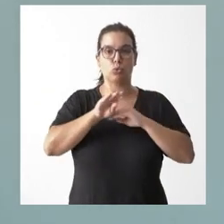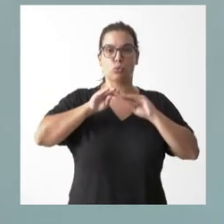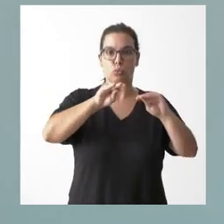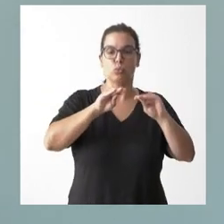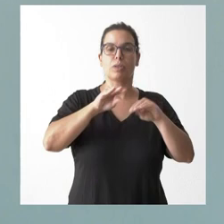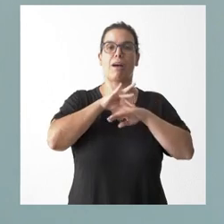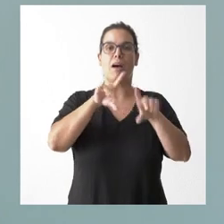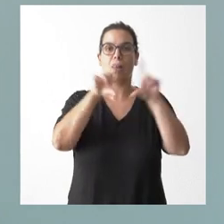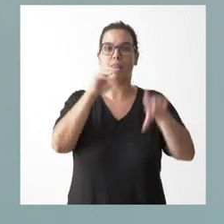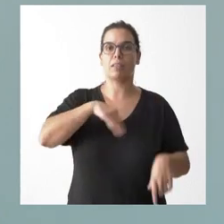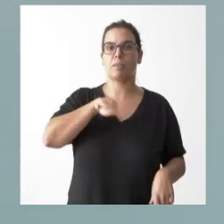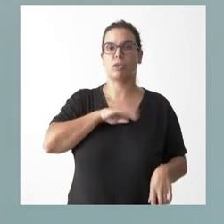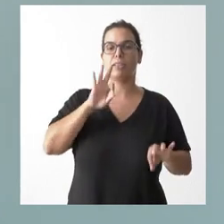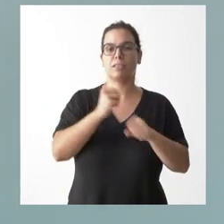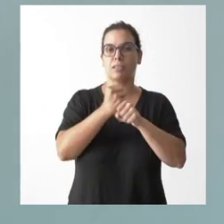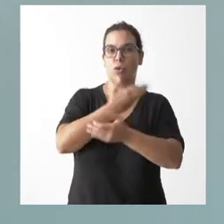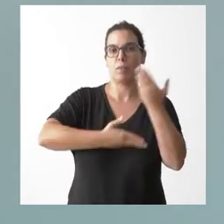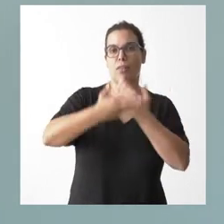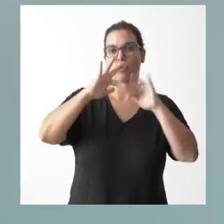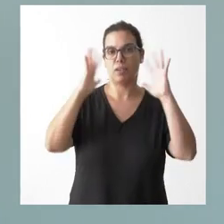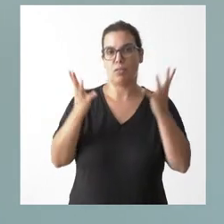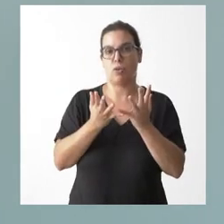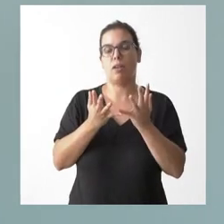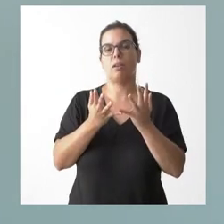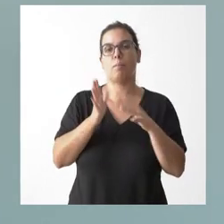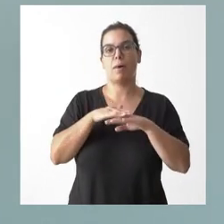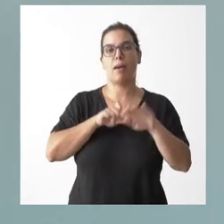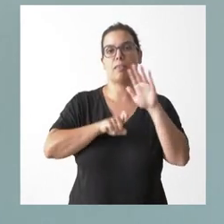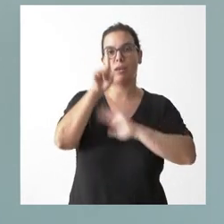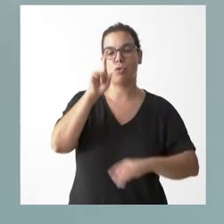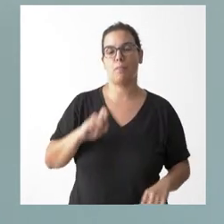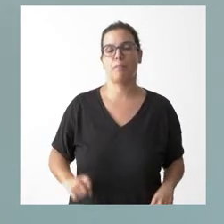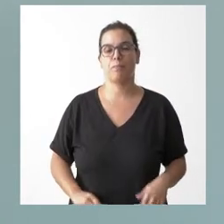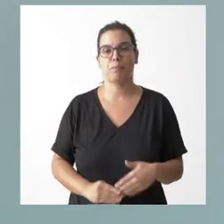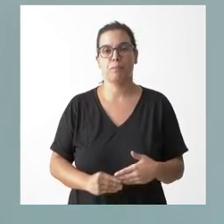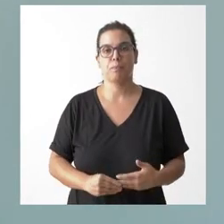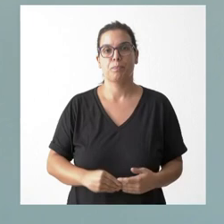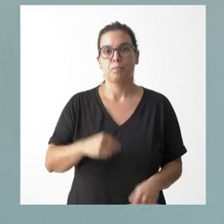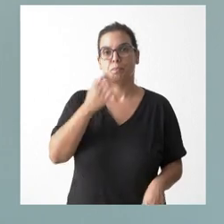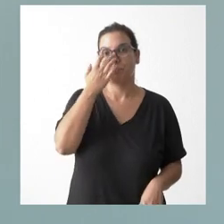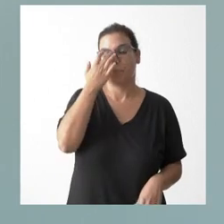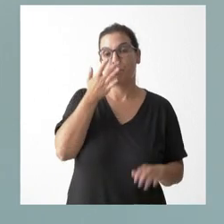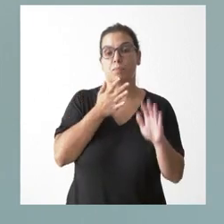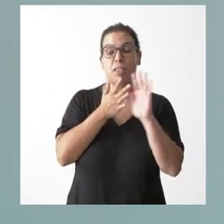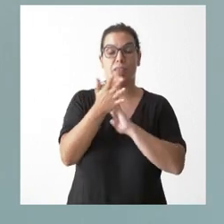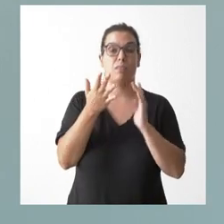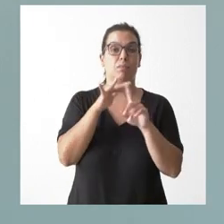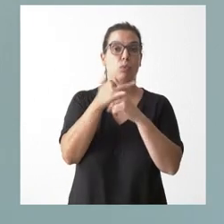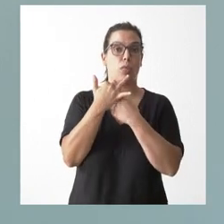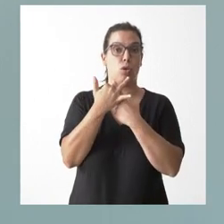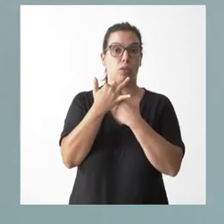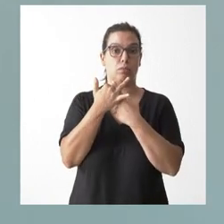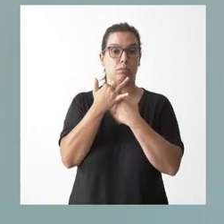Española de Cooperación Internacional al Desarrollo. Estamos hablando, por tanto, de una situación